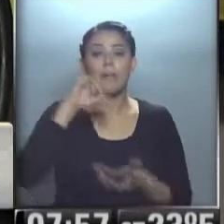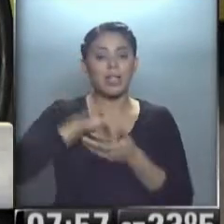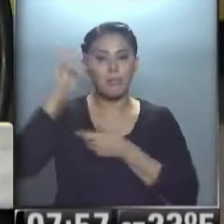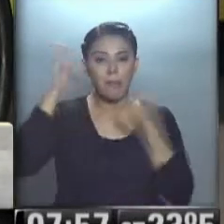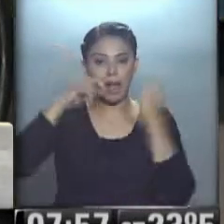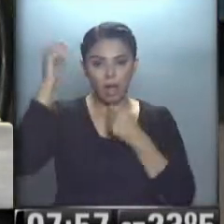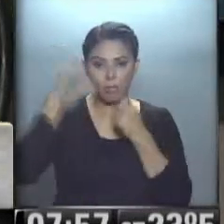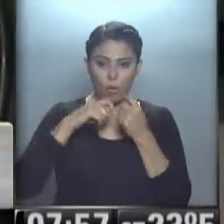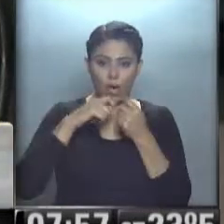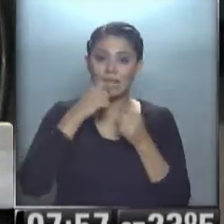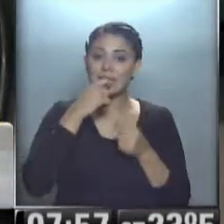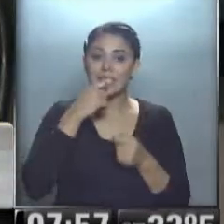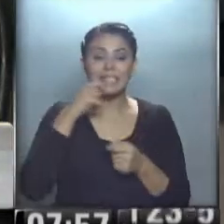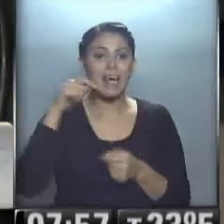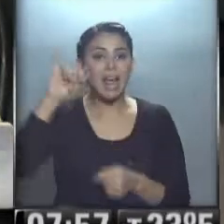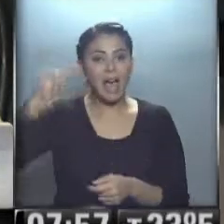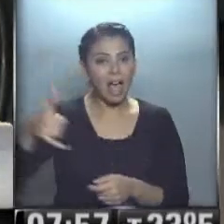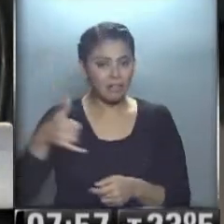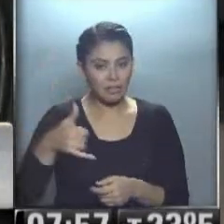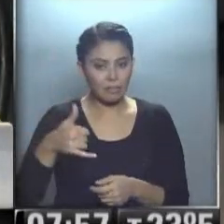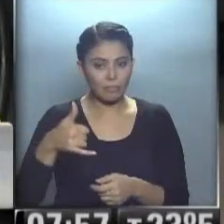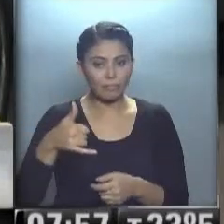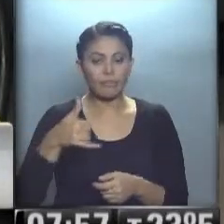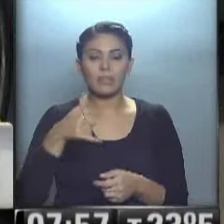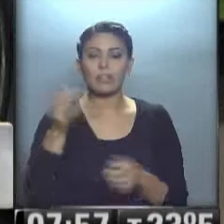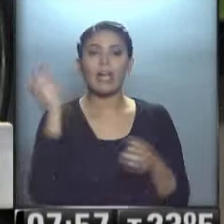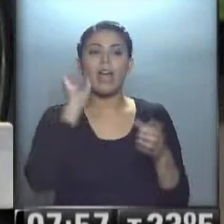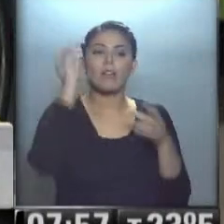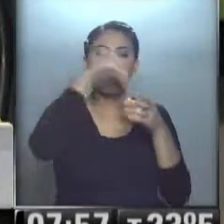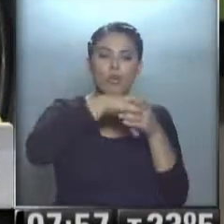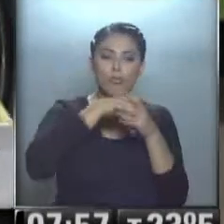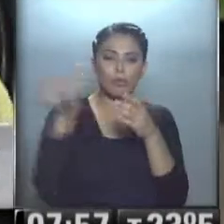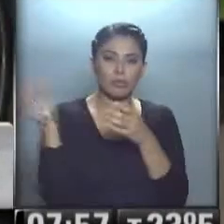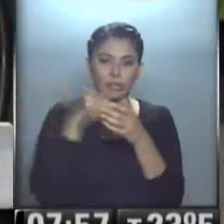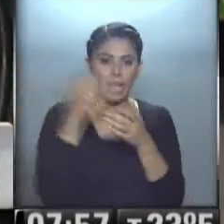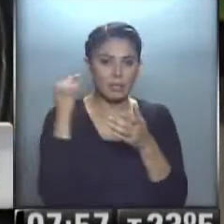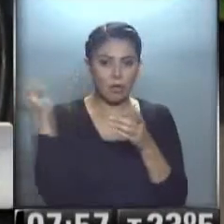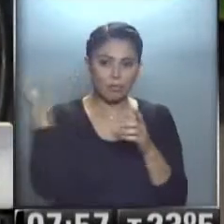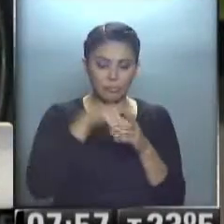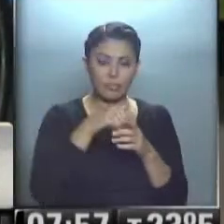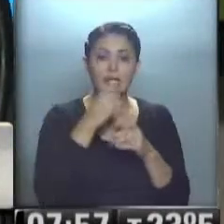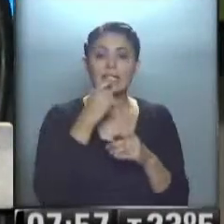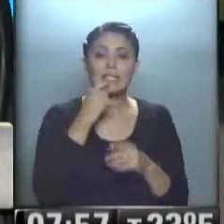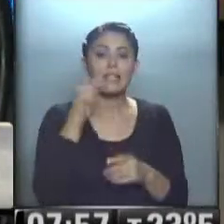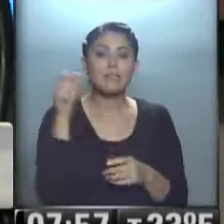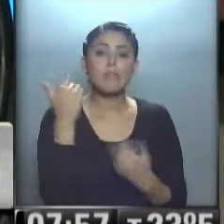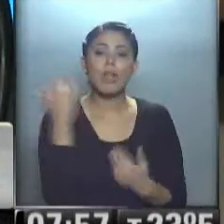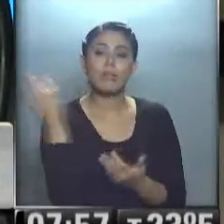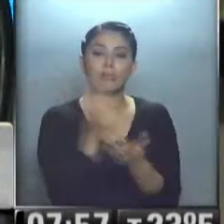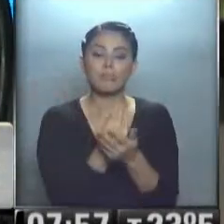ahora que ha reingresado al mercosur ya la unasur ya la celac el que la que ocupe la presidencia